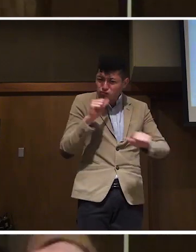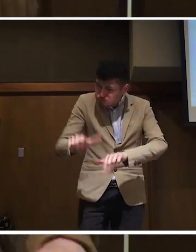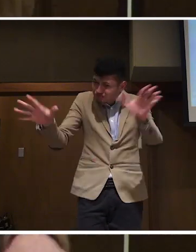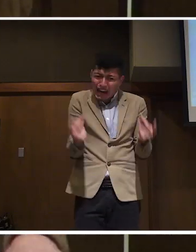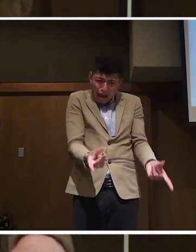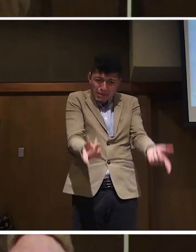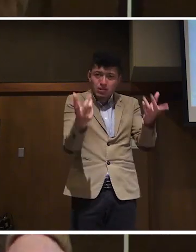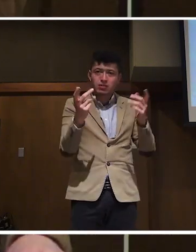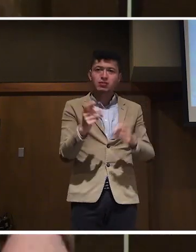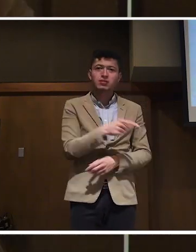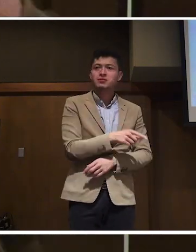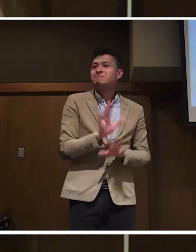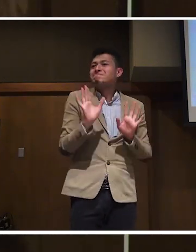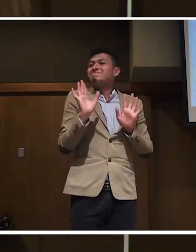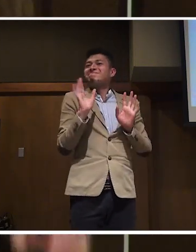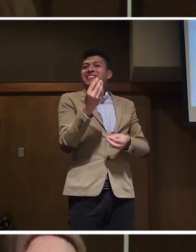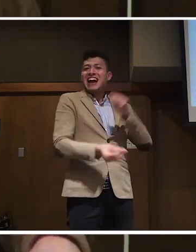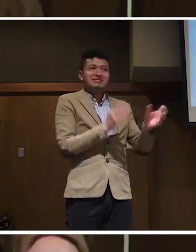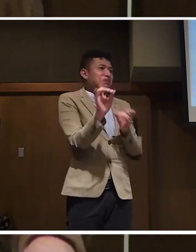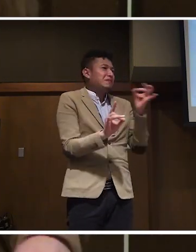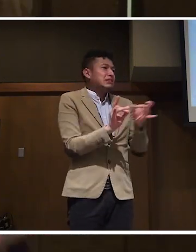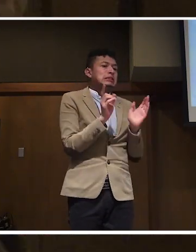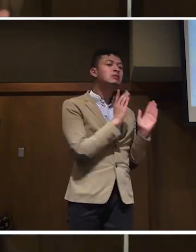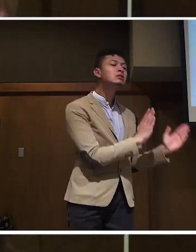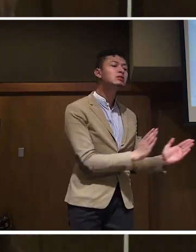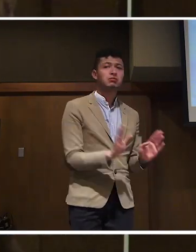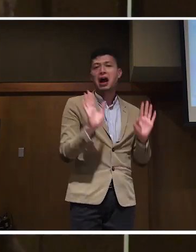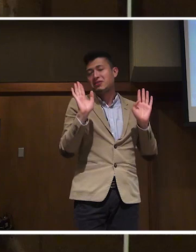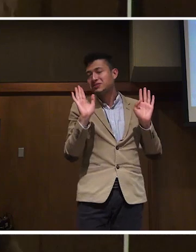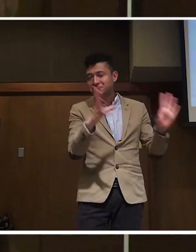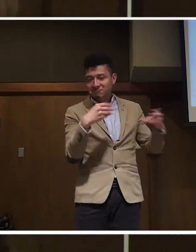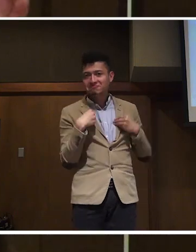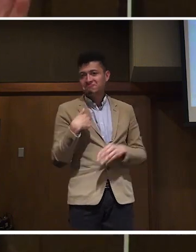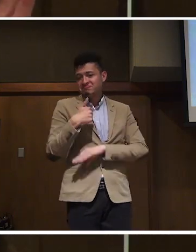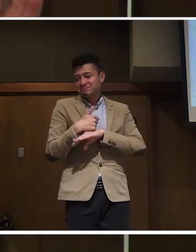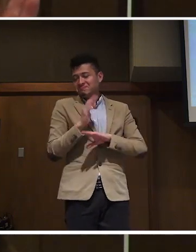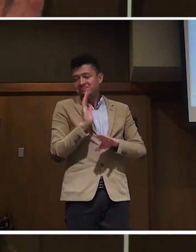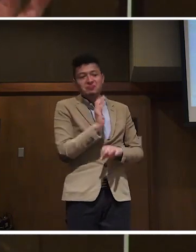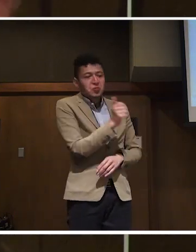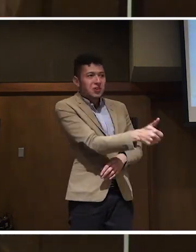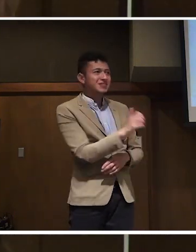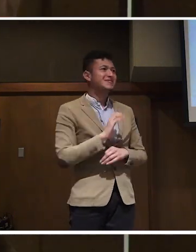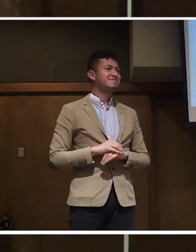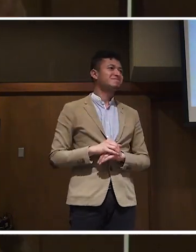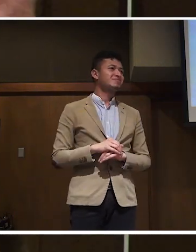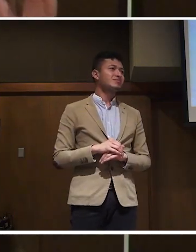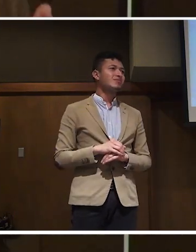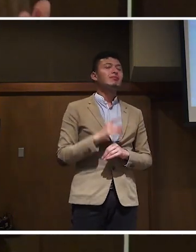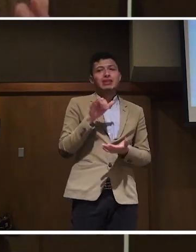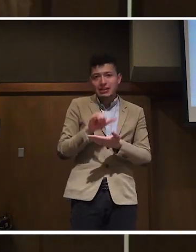no había nada que hacer y lo hacían de manera perfecta. De modo que esta biblioteca pues es una invitación a mirar